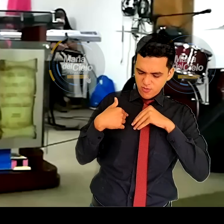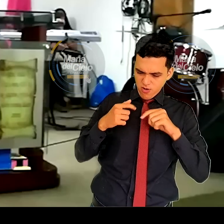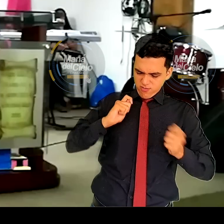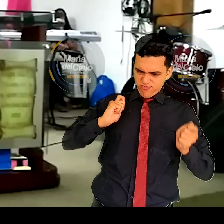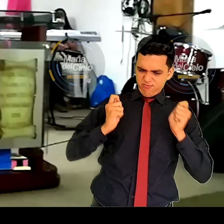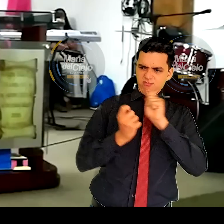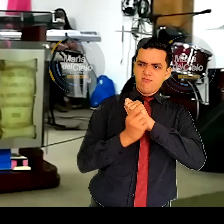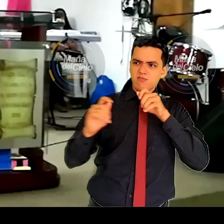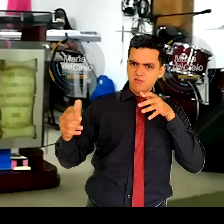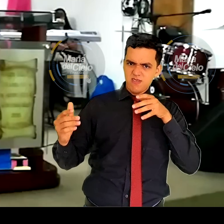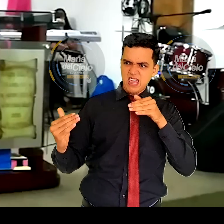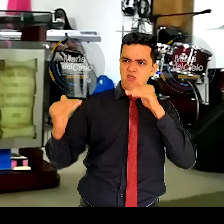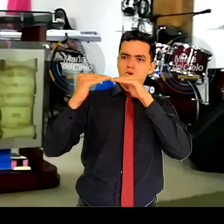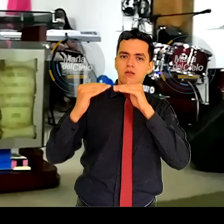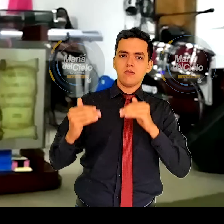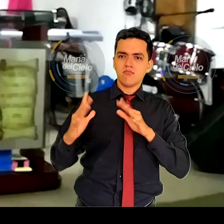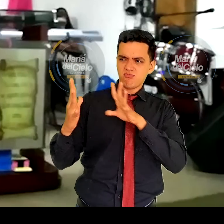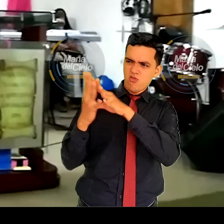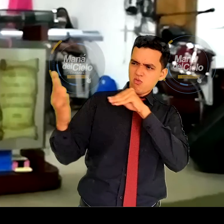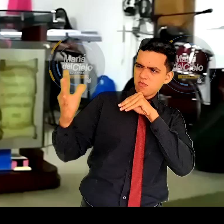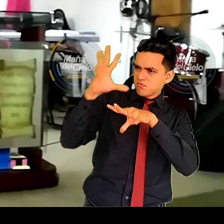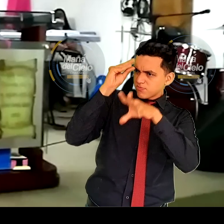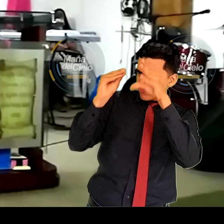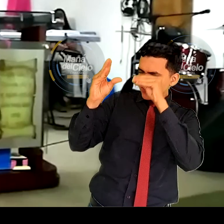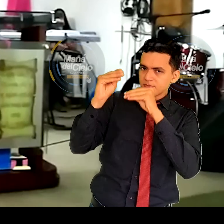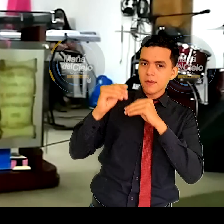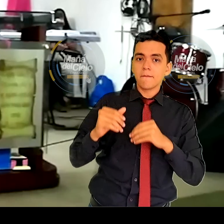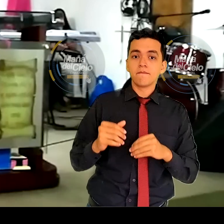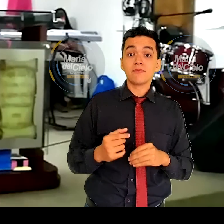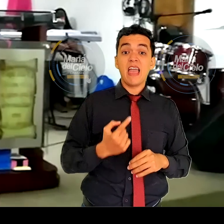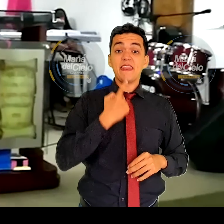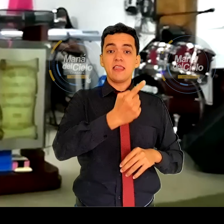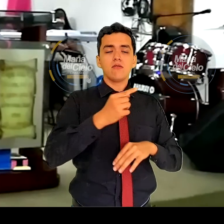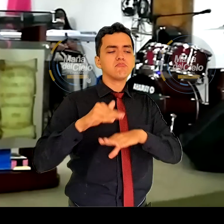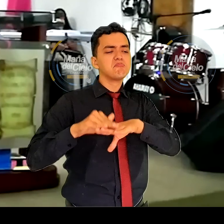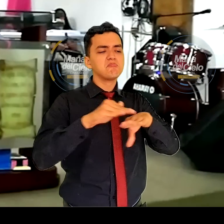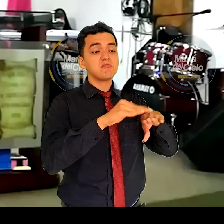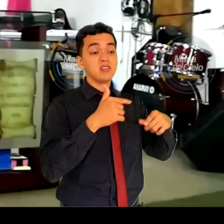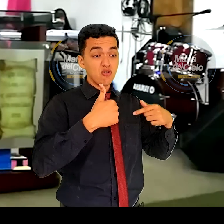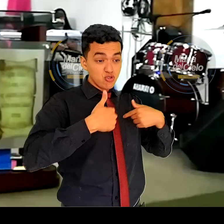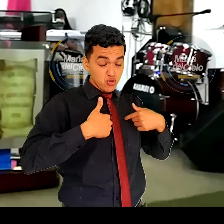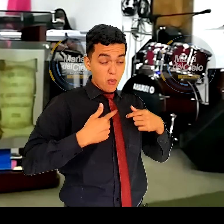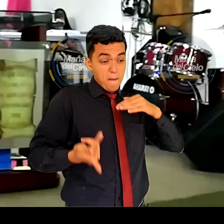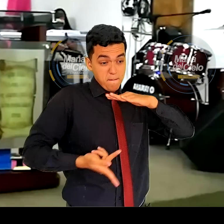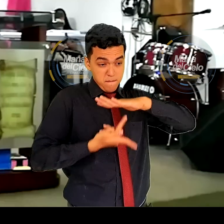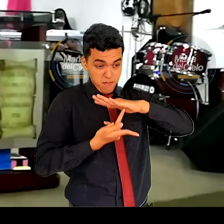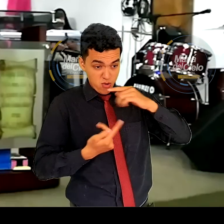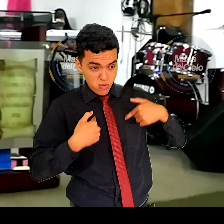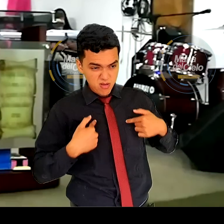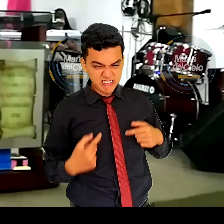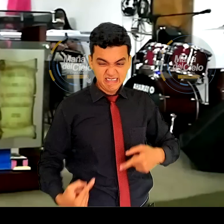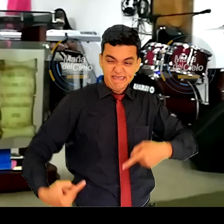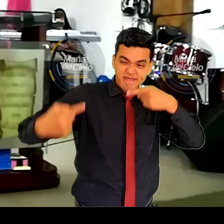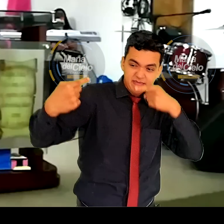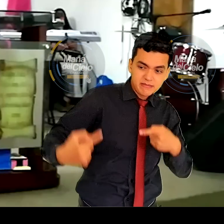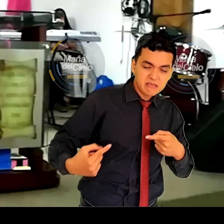mundo: ¿quién será el enemigo? Y él dijo: el enemigo más grande que yo tengo es mi propia carne. Ve, hermanos, no